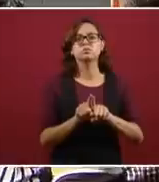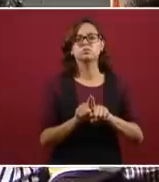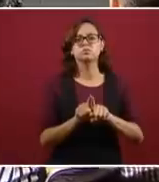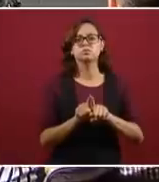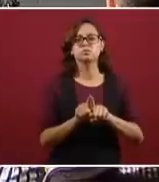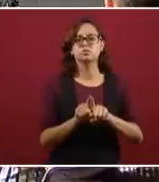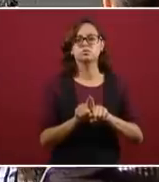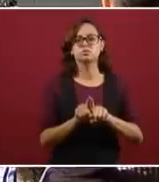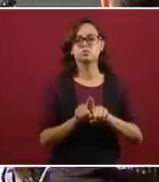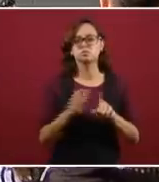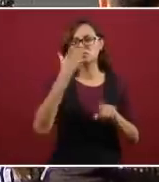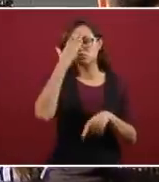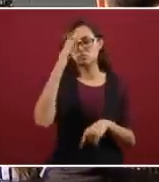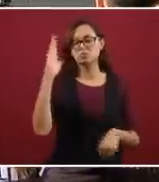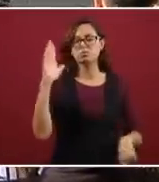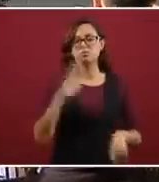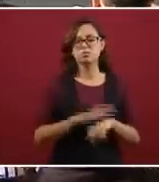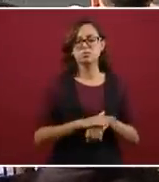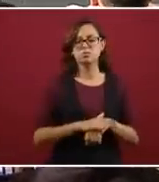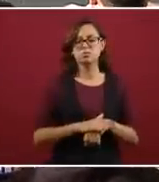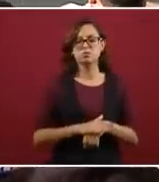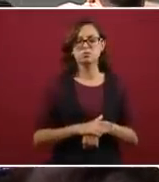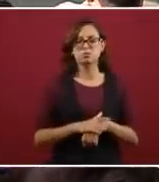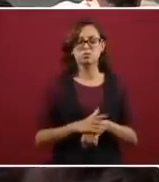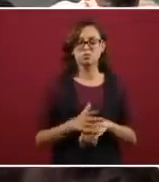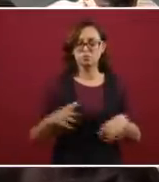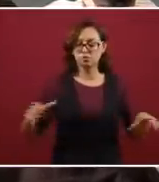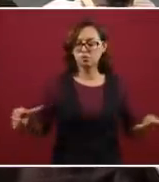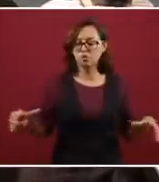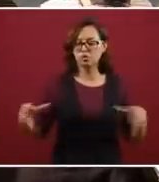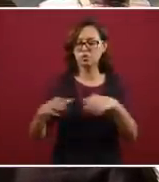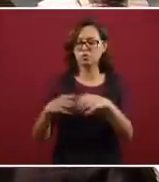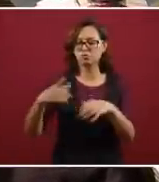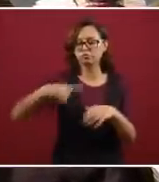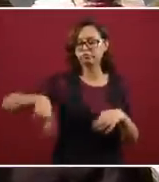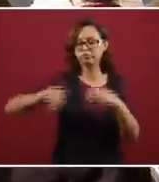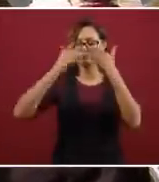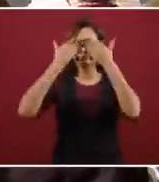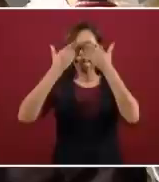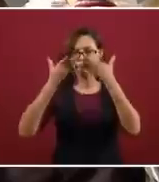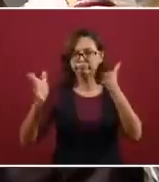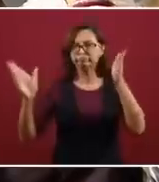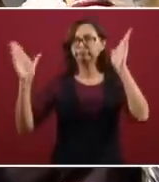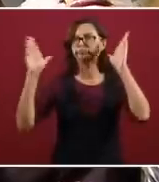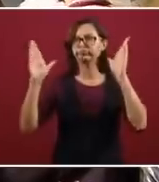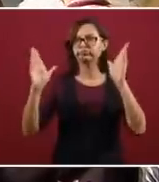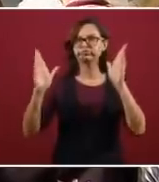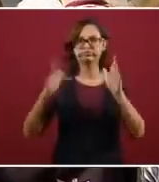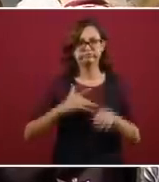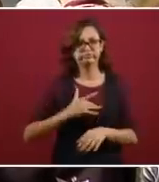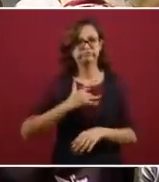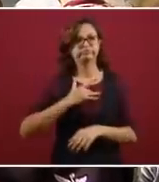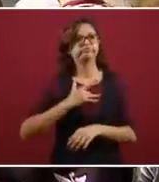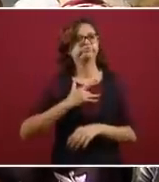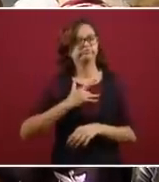a los liberales que iniciaron la revolución,